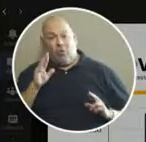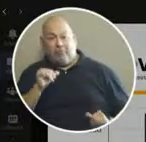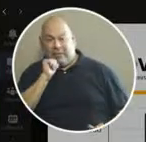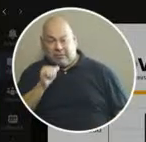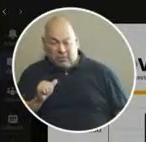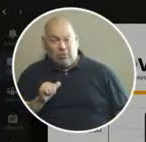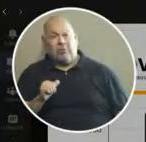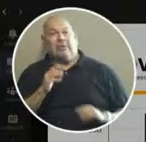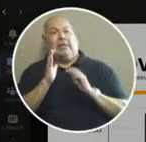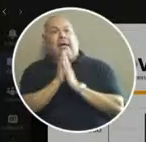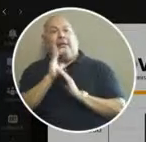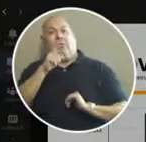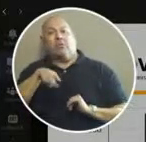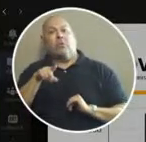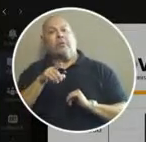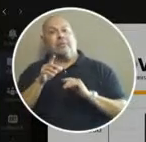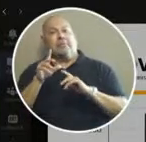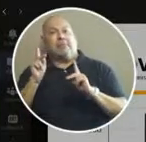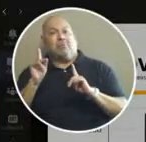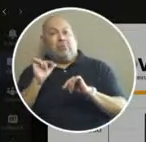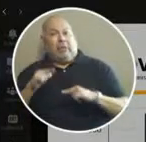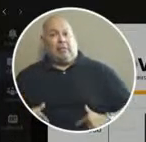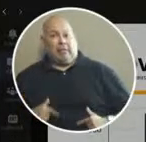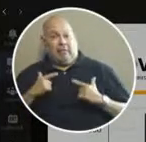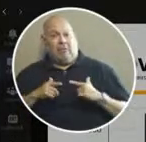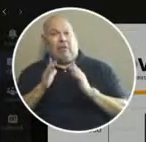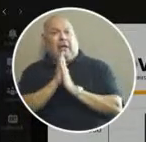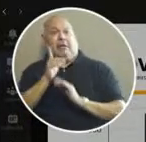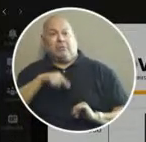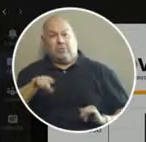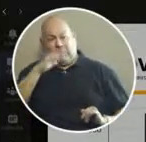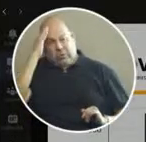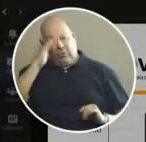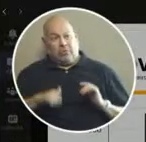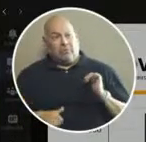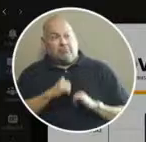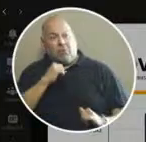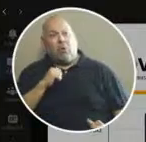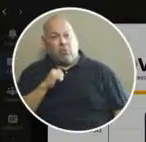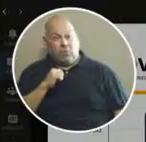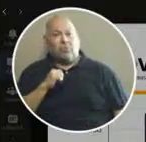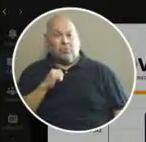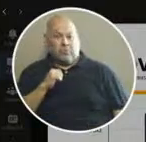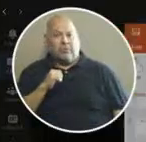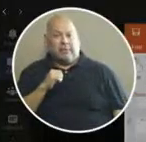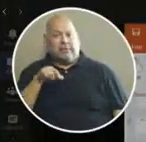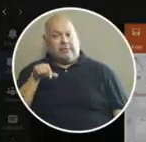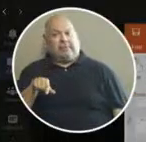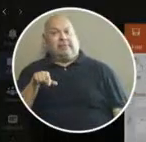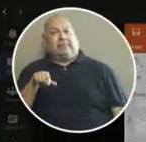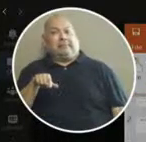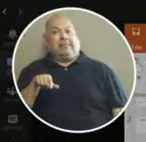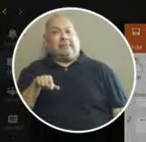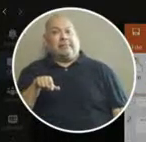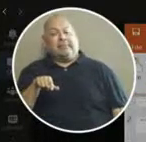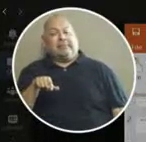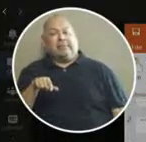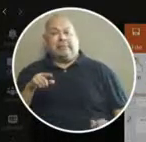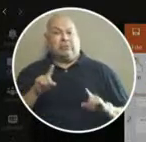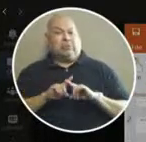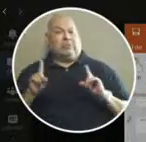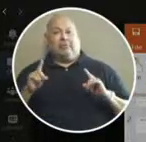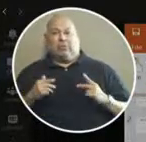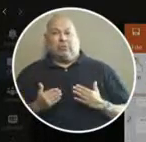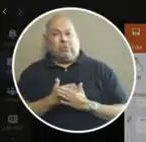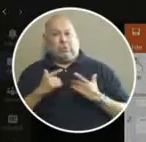Seguimos pidiendo la ayuda de todos nuestros residentes y sabemos que la gran mayoría ha adoptado esta nueva normalidad en la